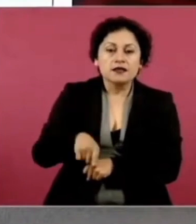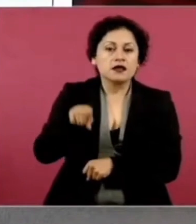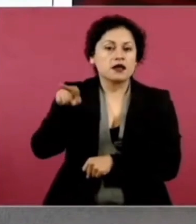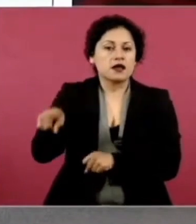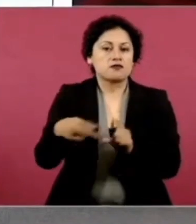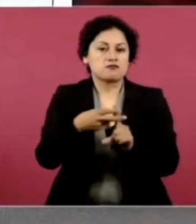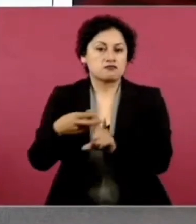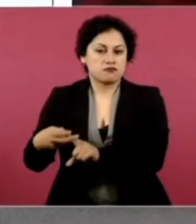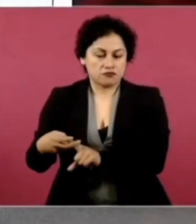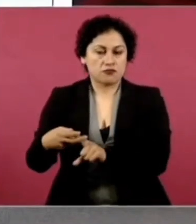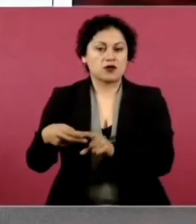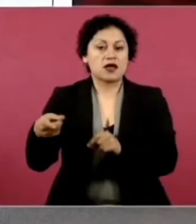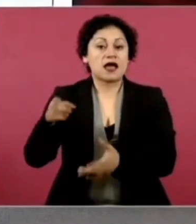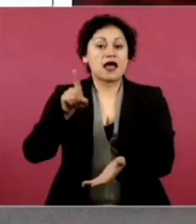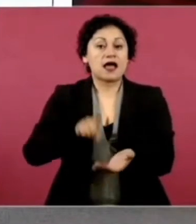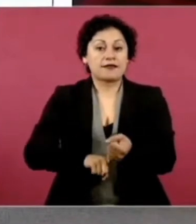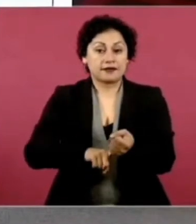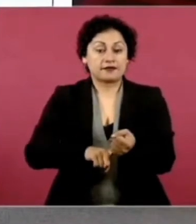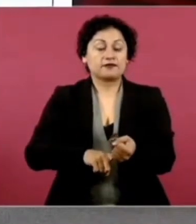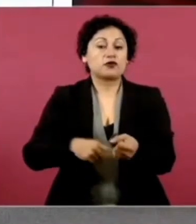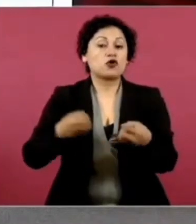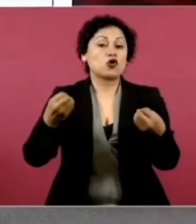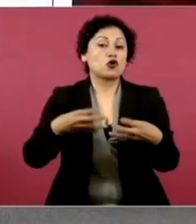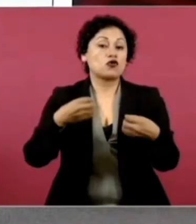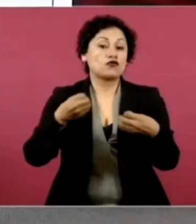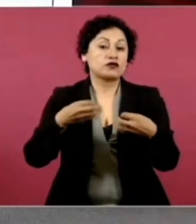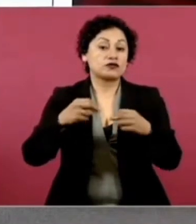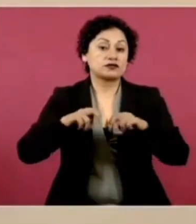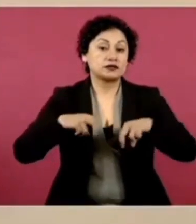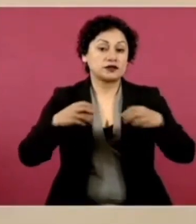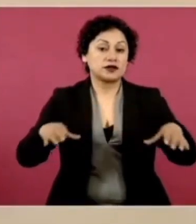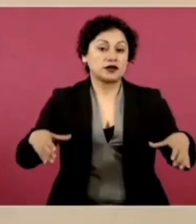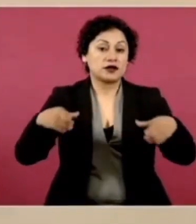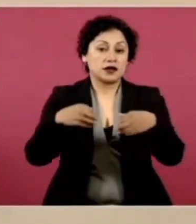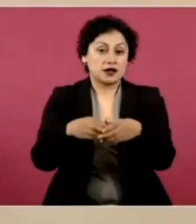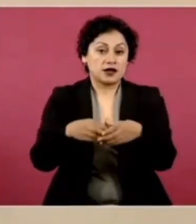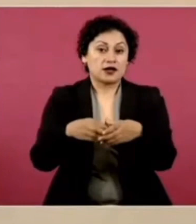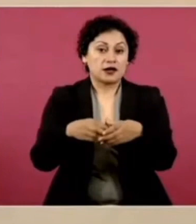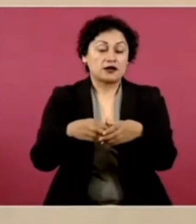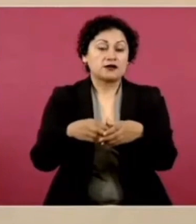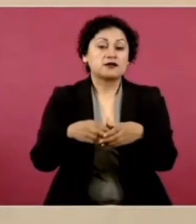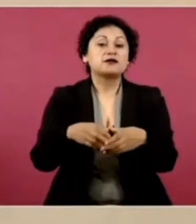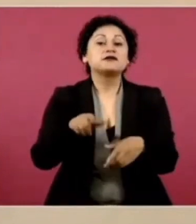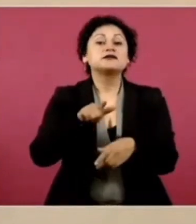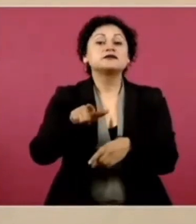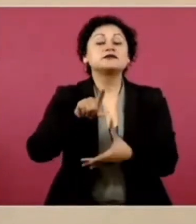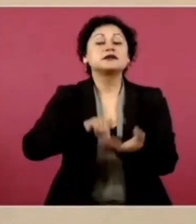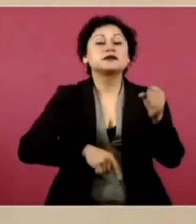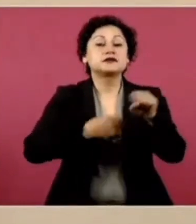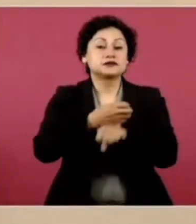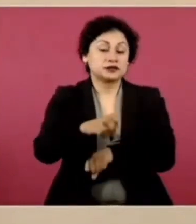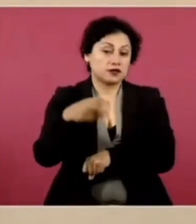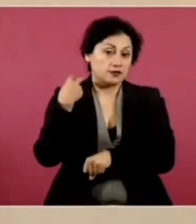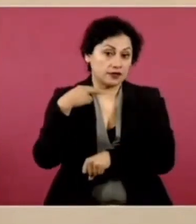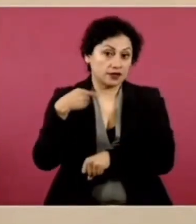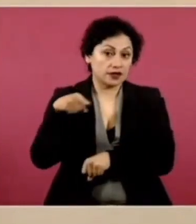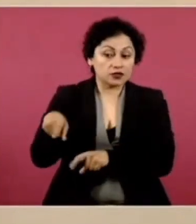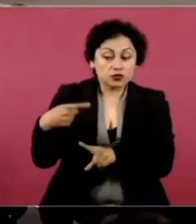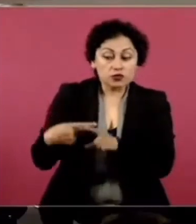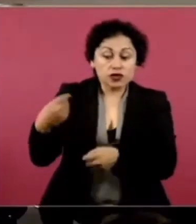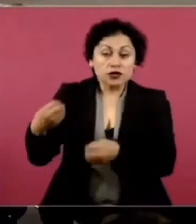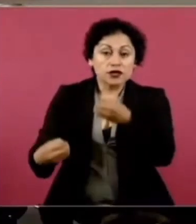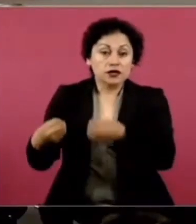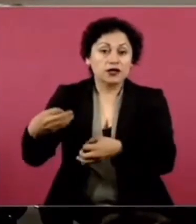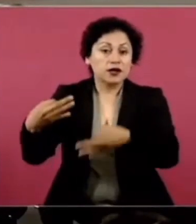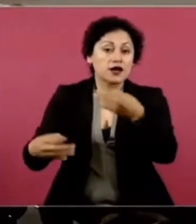el secretario encargado del despacho del juzgado 17º de distrito en Veracruz, Andrés Rosel